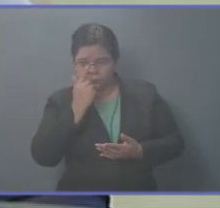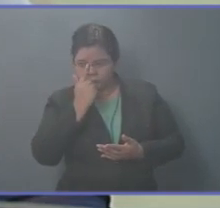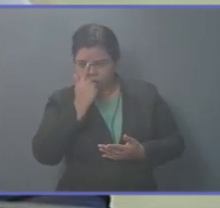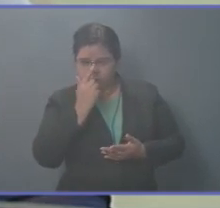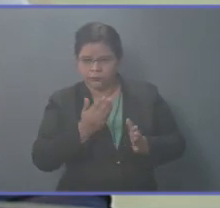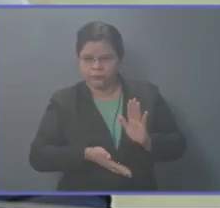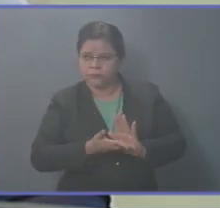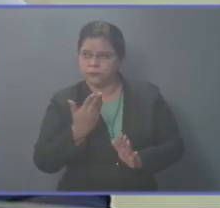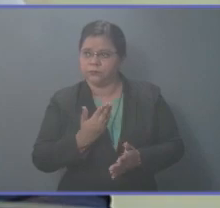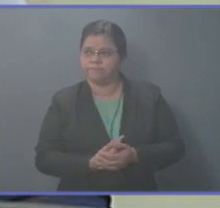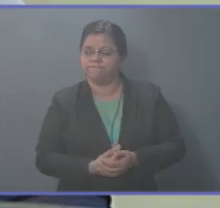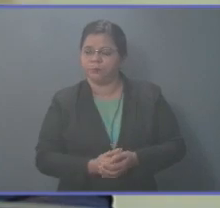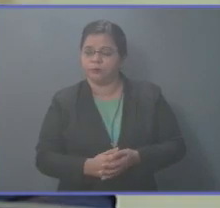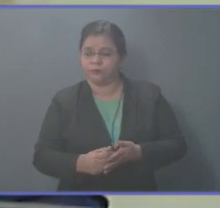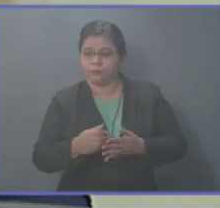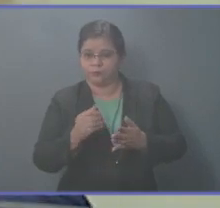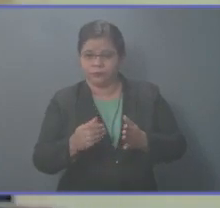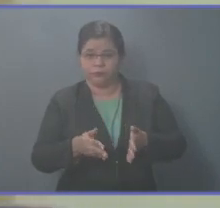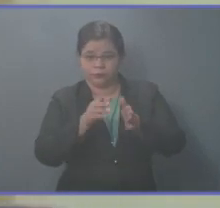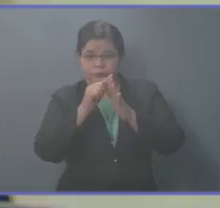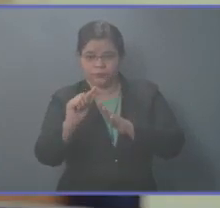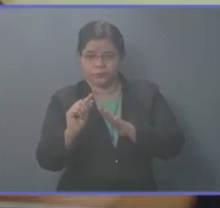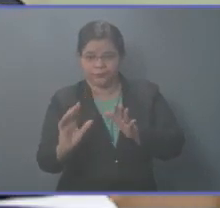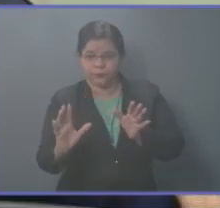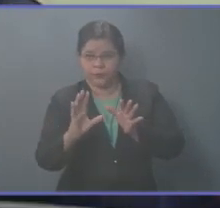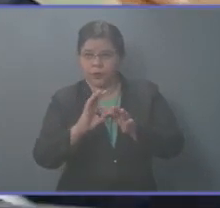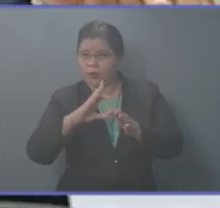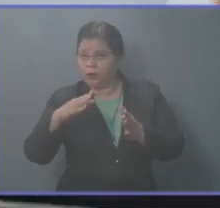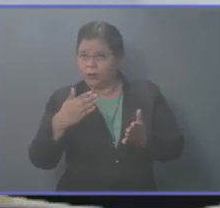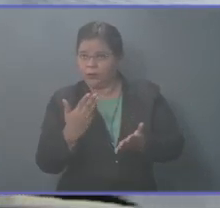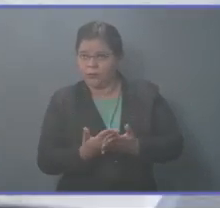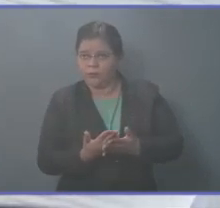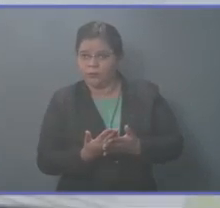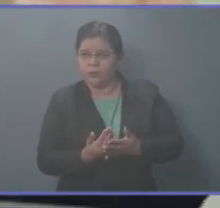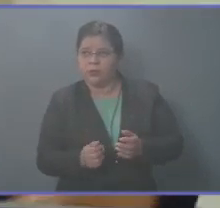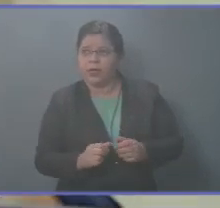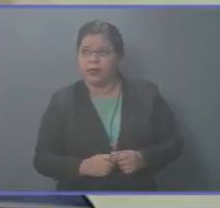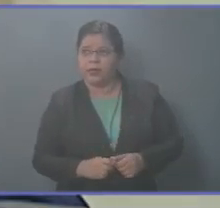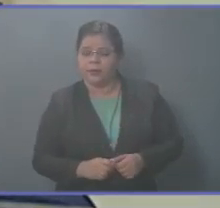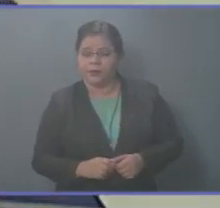límites normativos y ontológicos dentro del marco